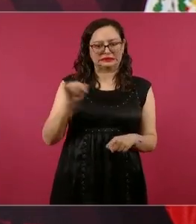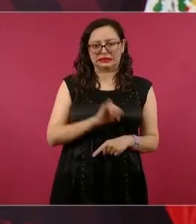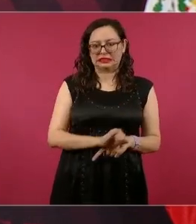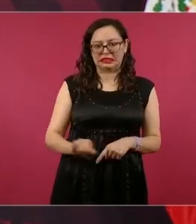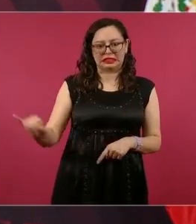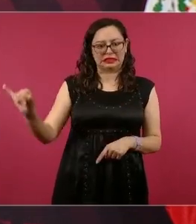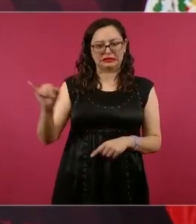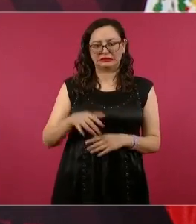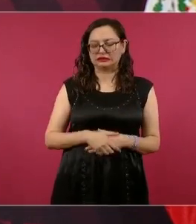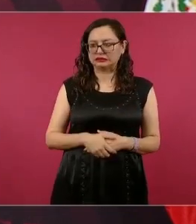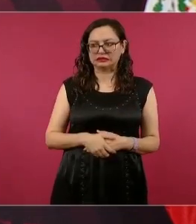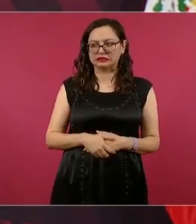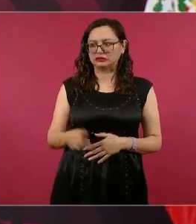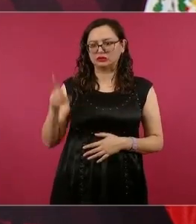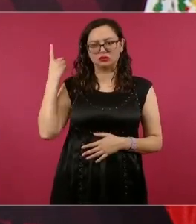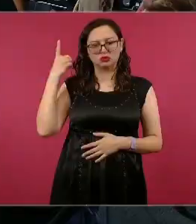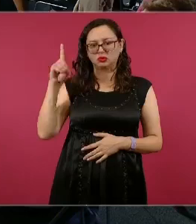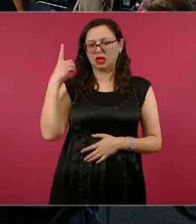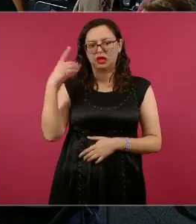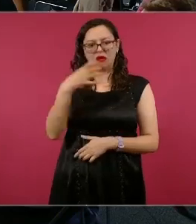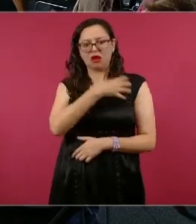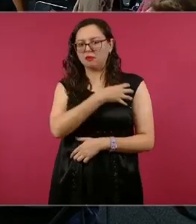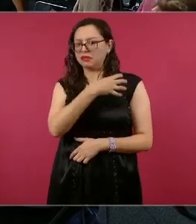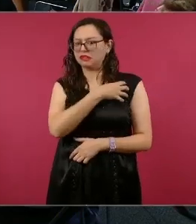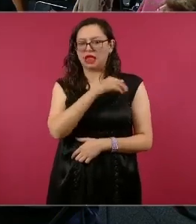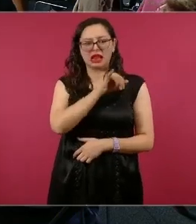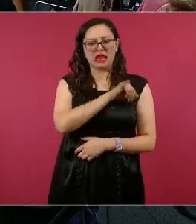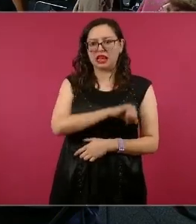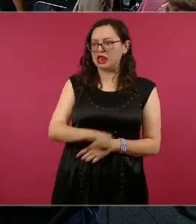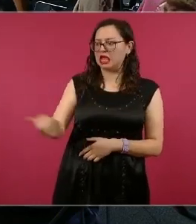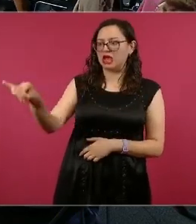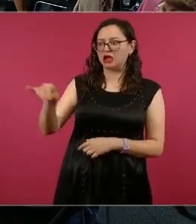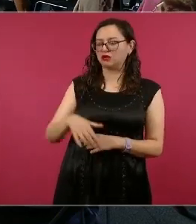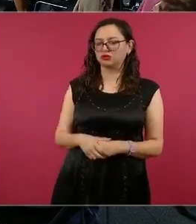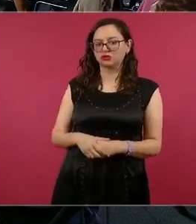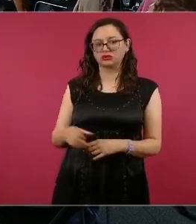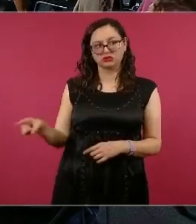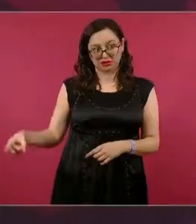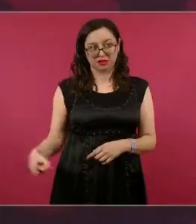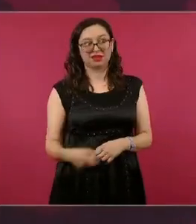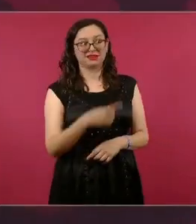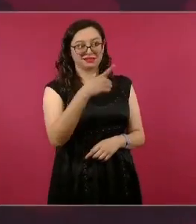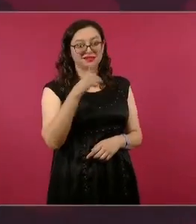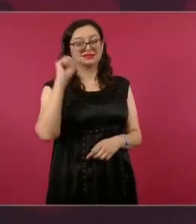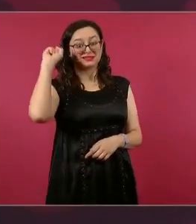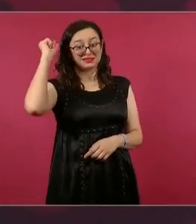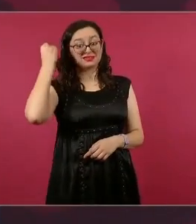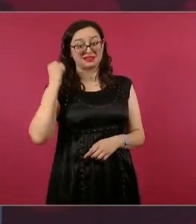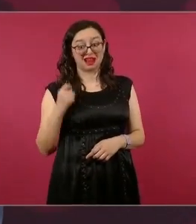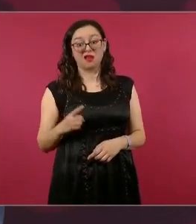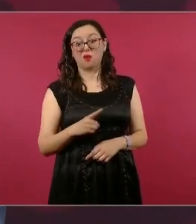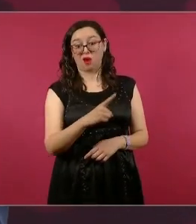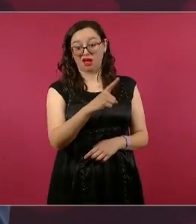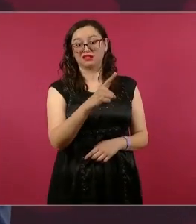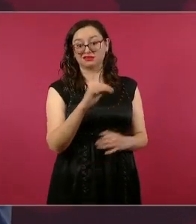fácil acercarlos a San Ignacio y de San